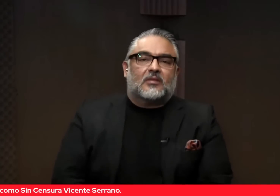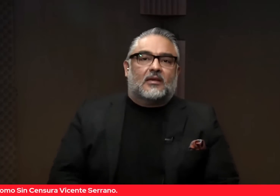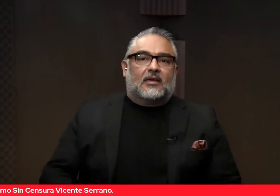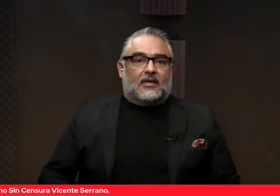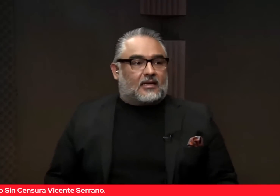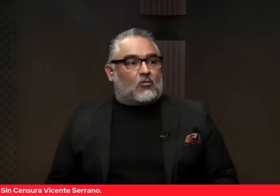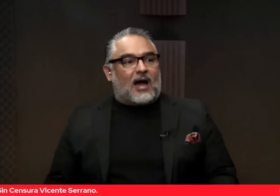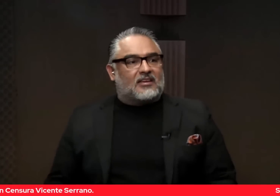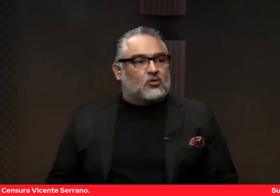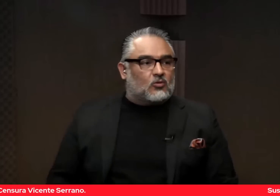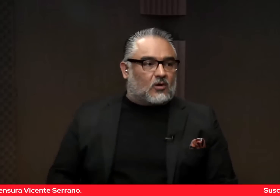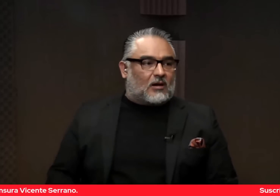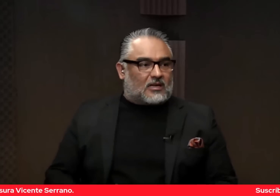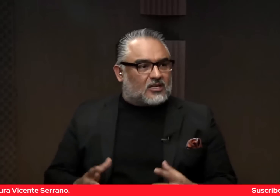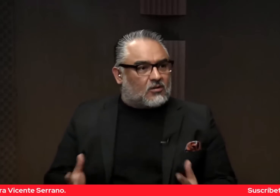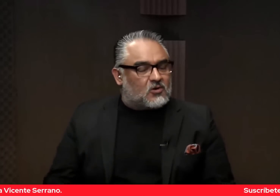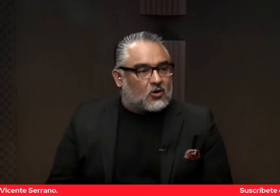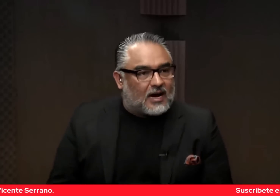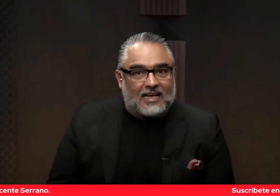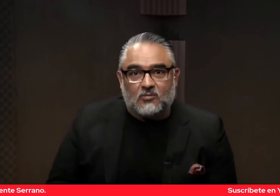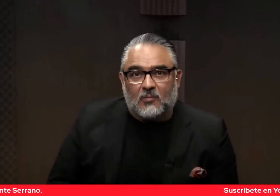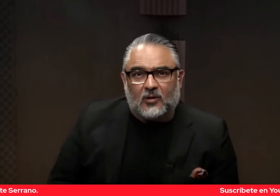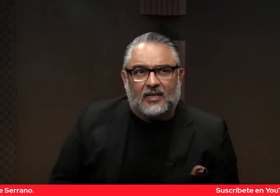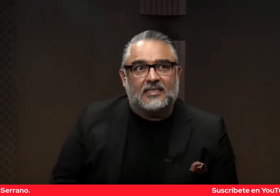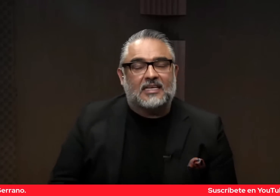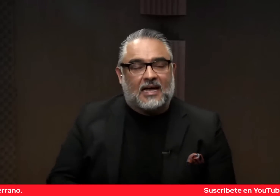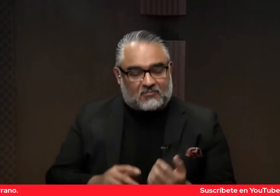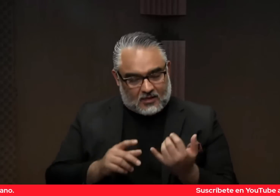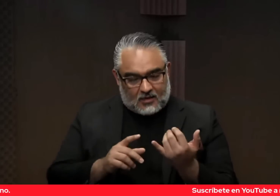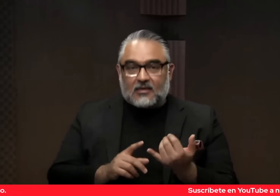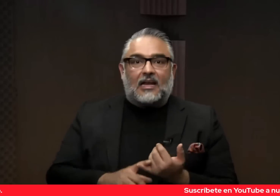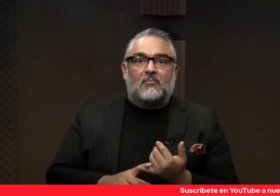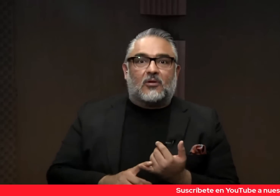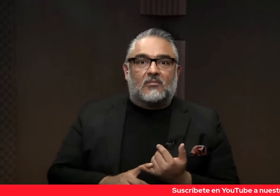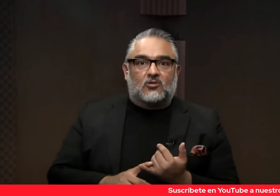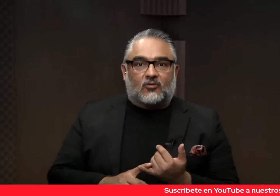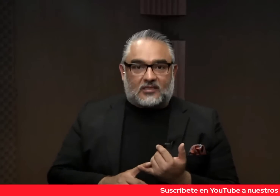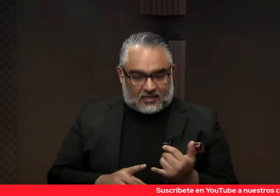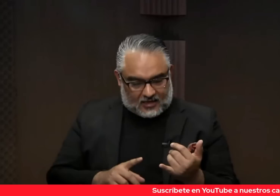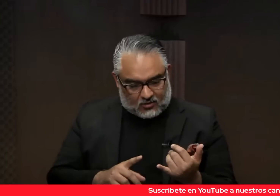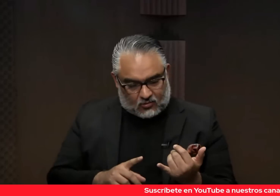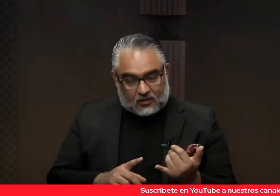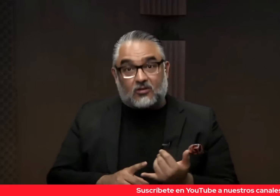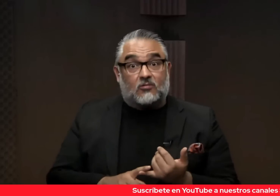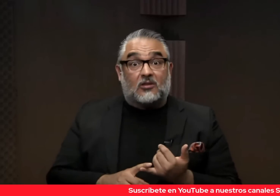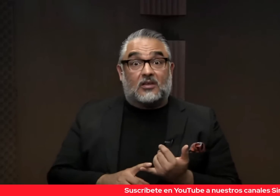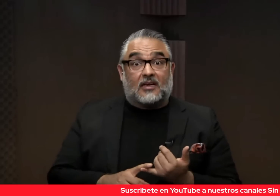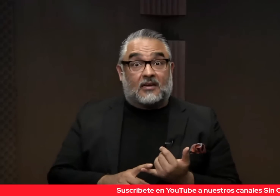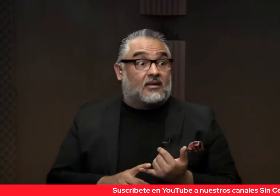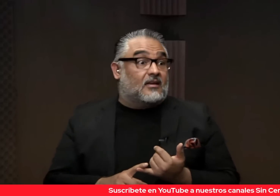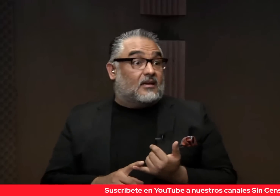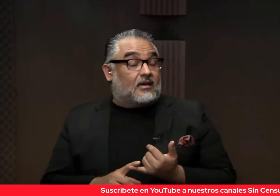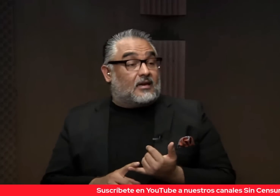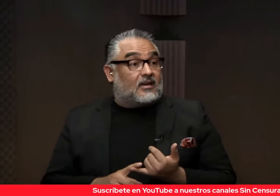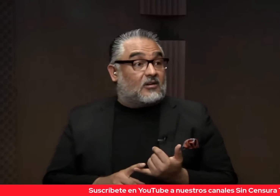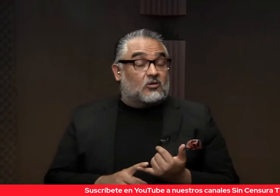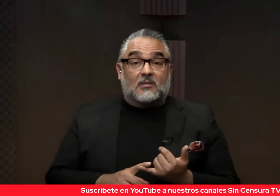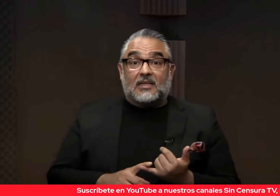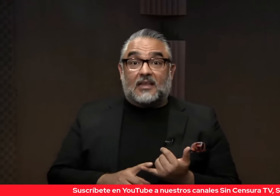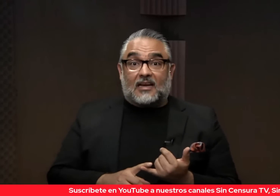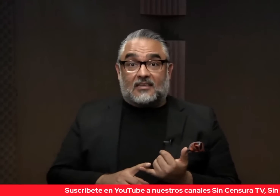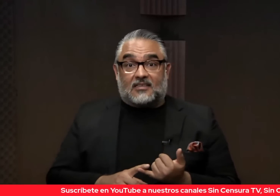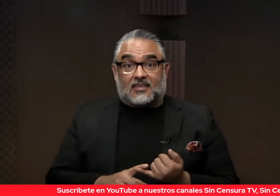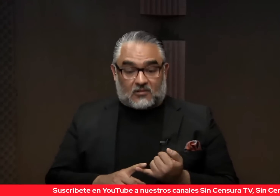prensa. Cuadri tuvo algo así como un orgasmo porque decía, ya le podemos ofrecer a Estados Unidos cuando lleguen